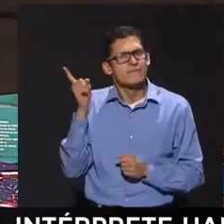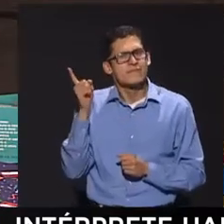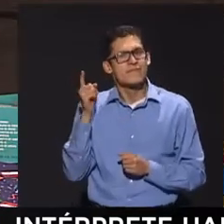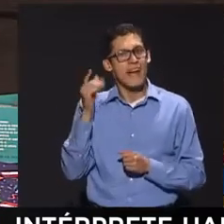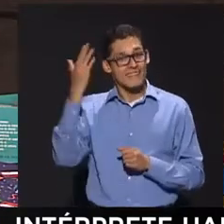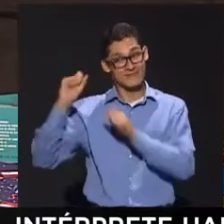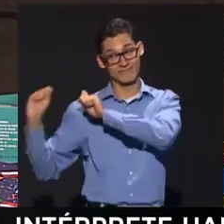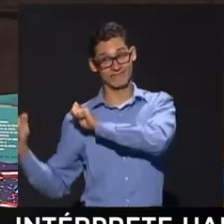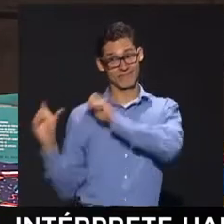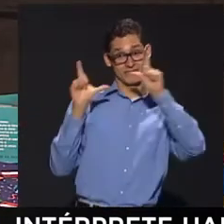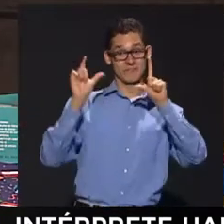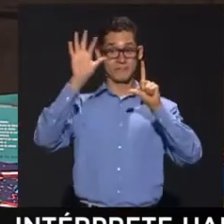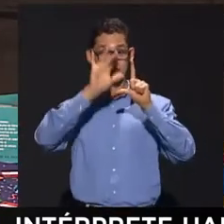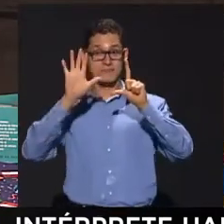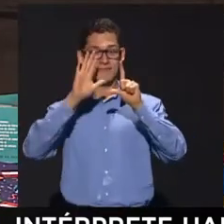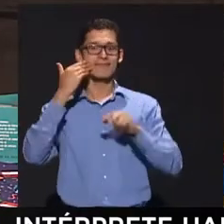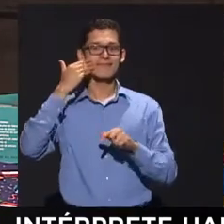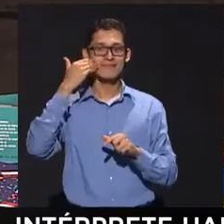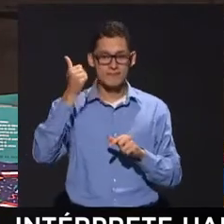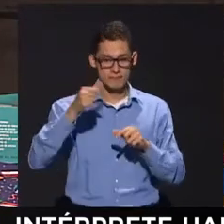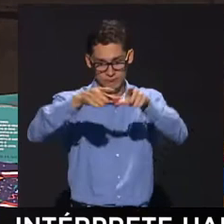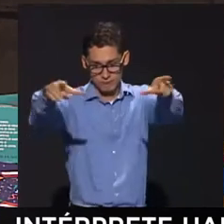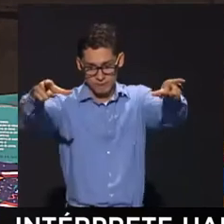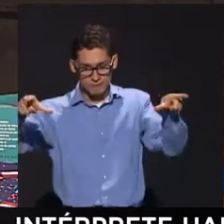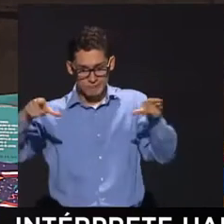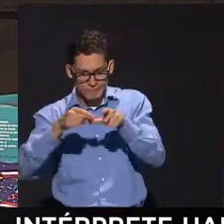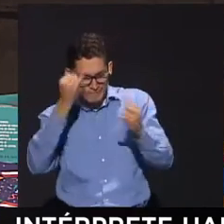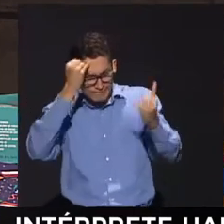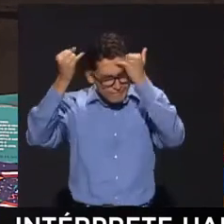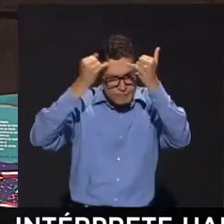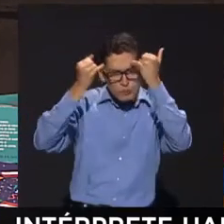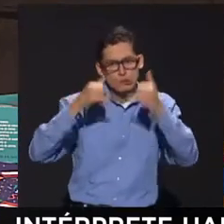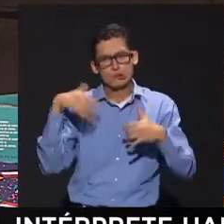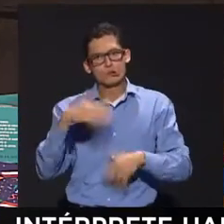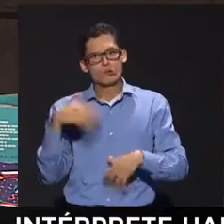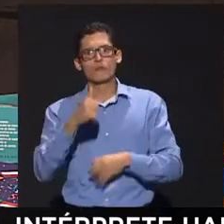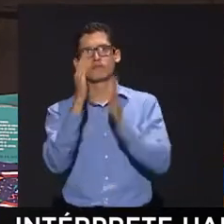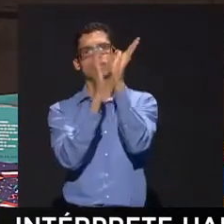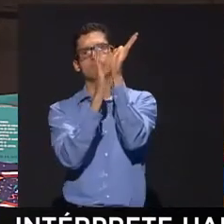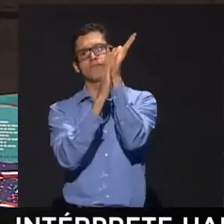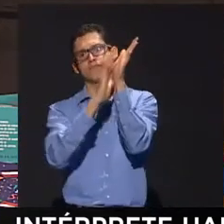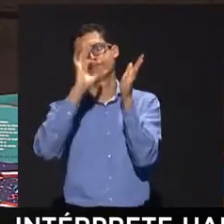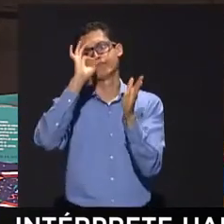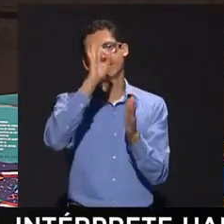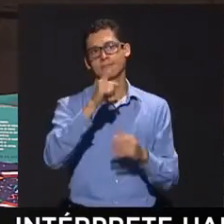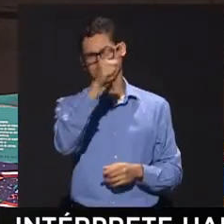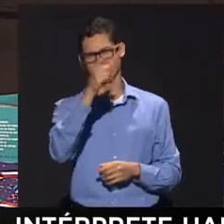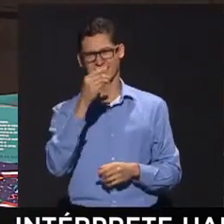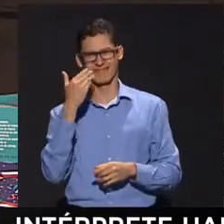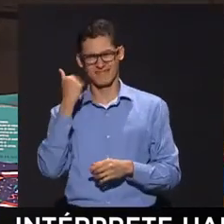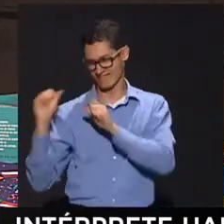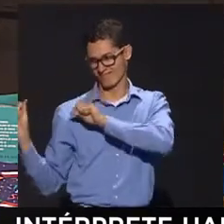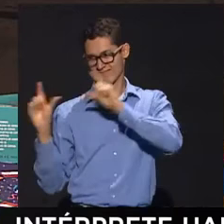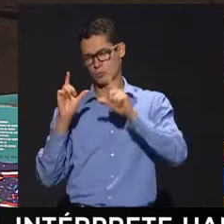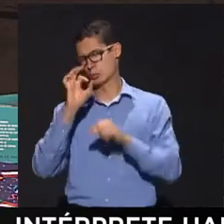en casa para desarrollar la inteligencia en todas sus formas. Qué bien, un saludo para esa mamá. Como